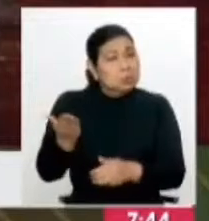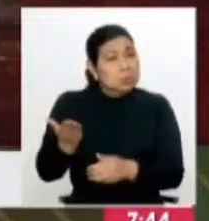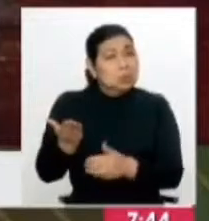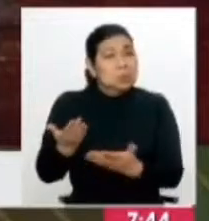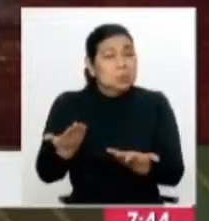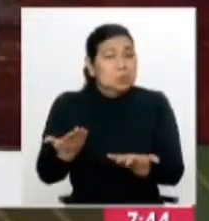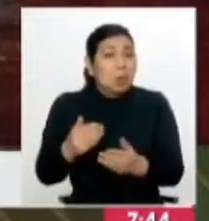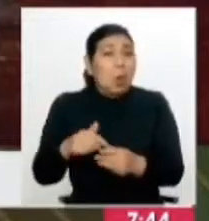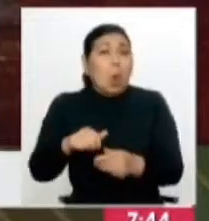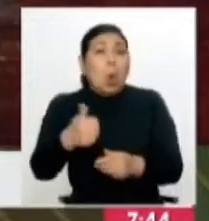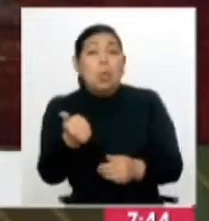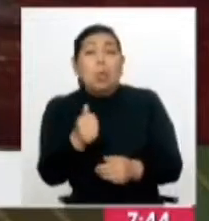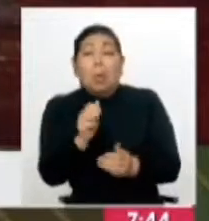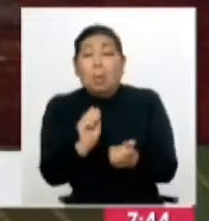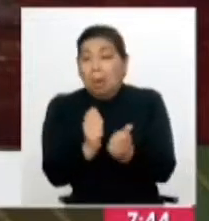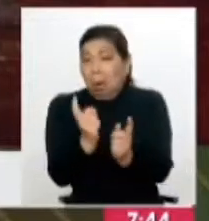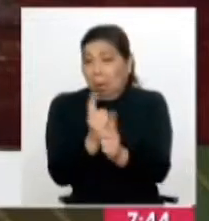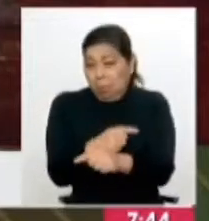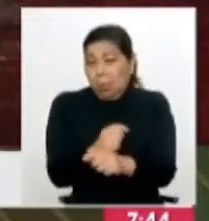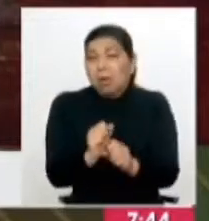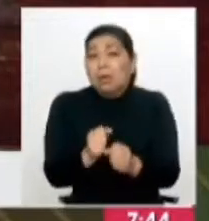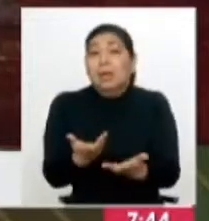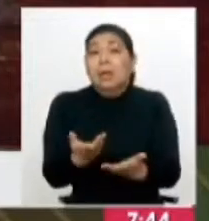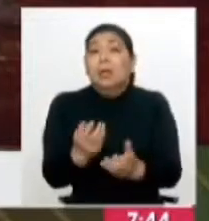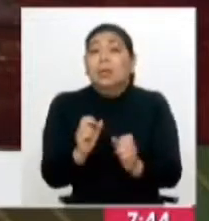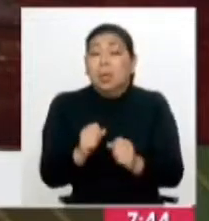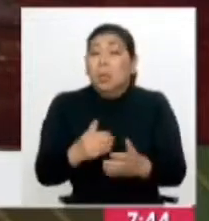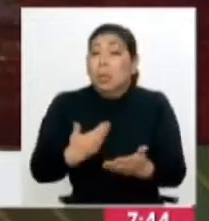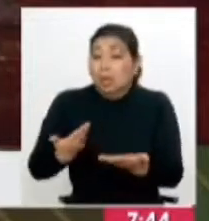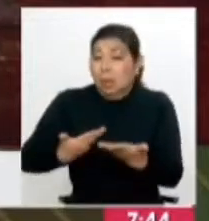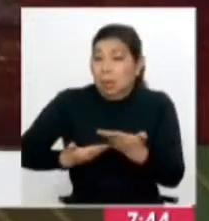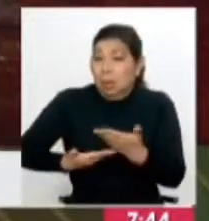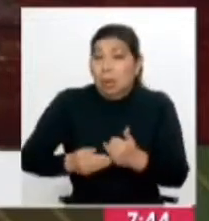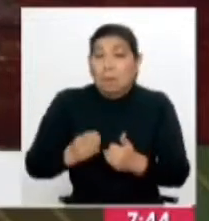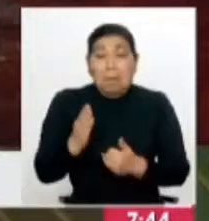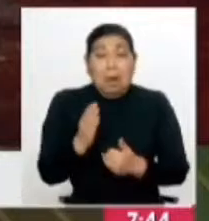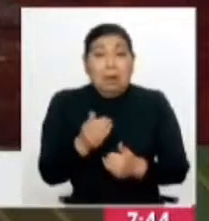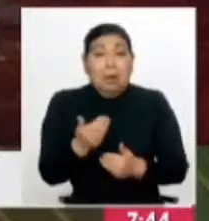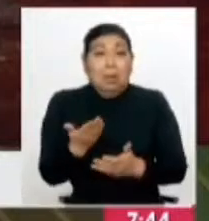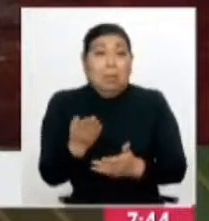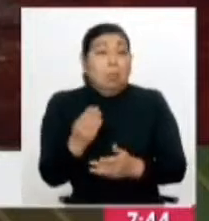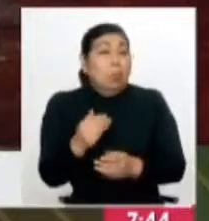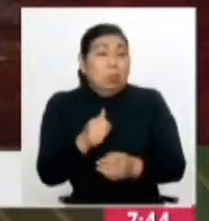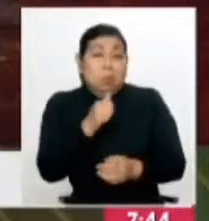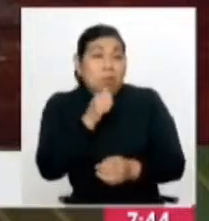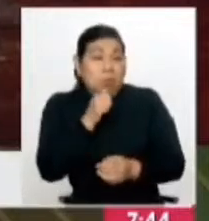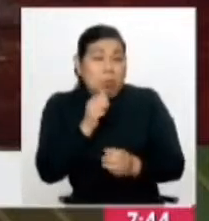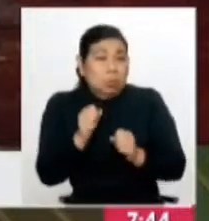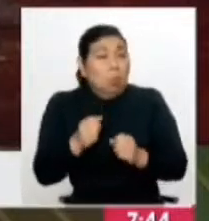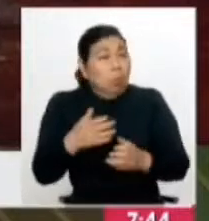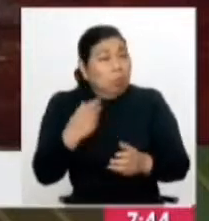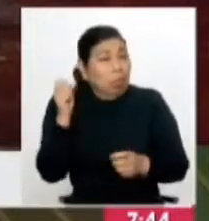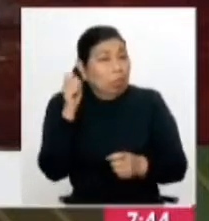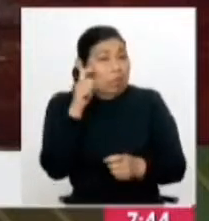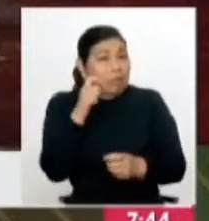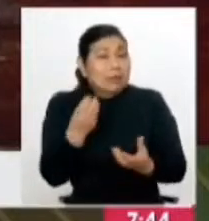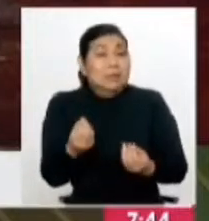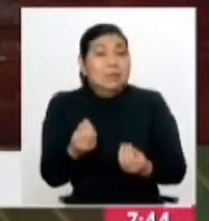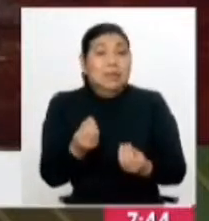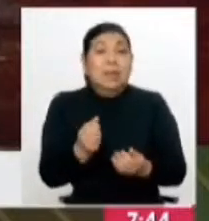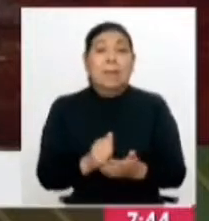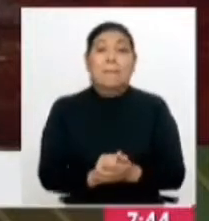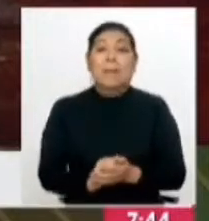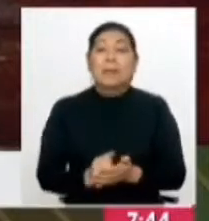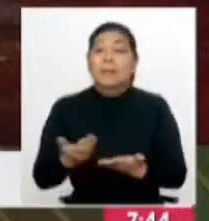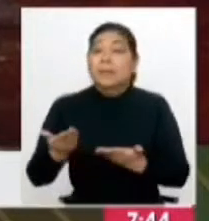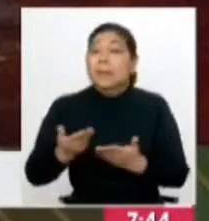luego migrar a la banca privada. Que nosotros podamos traer clientes de la banca privada es mucho más difícil porque nuestro